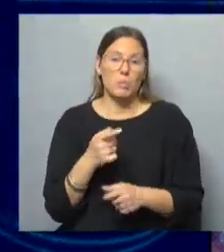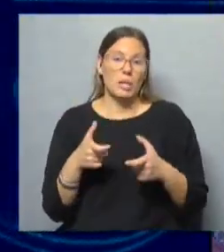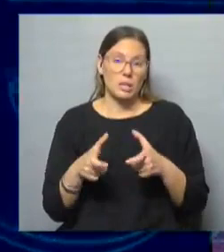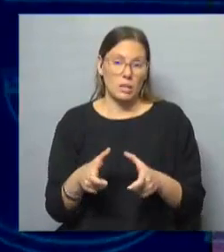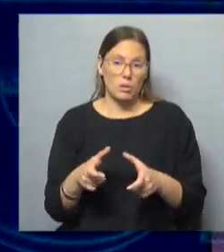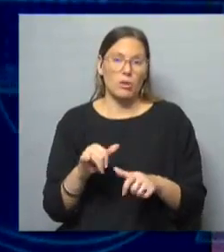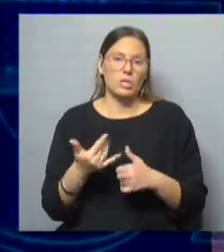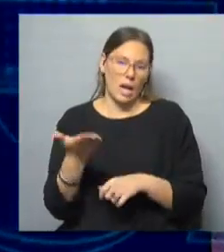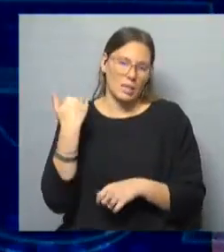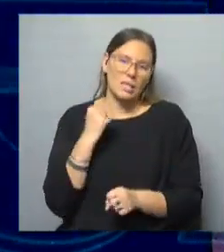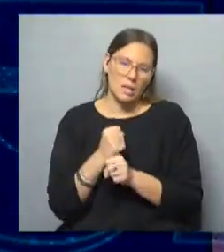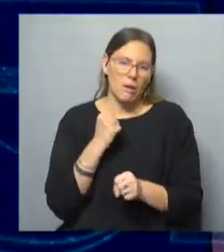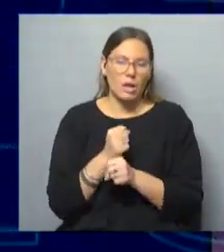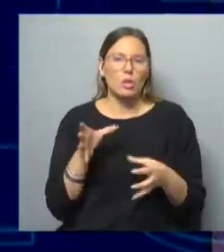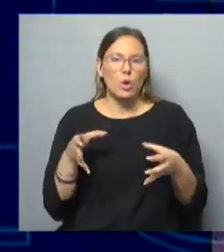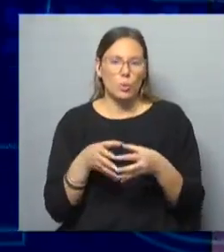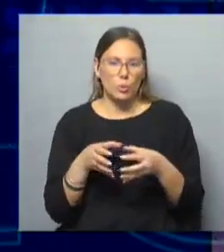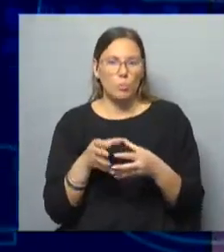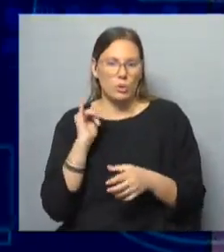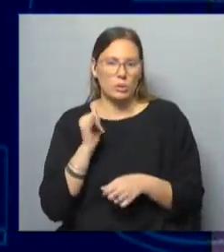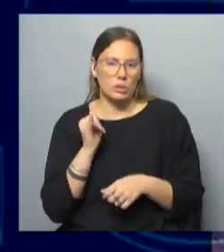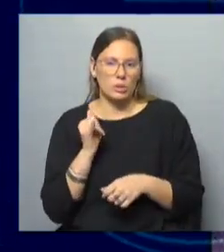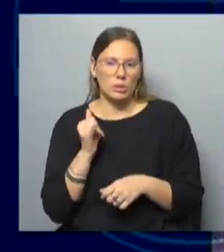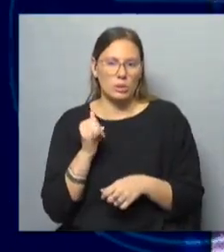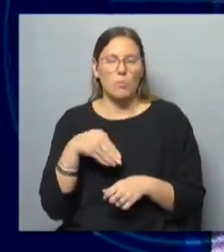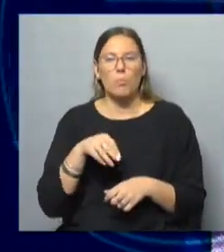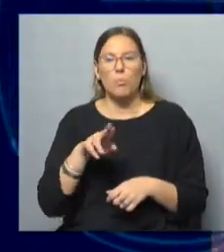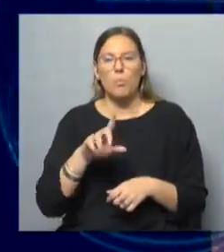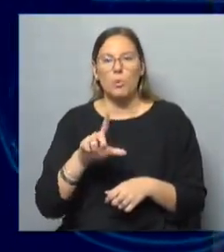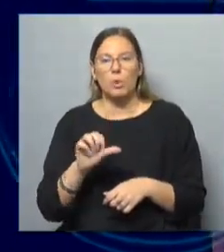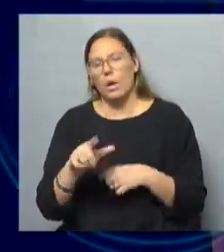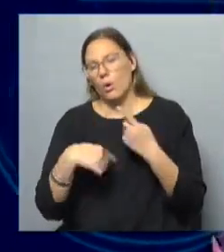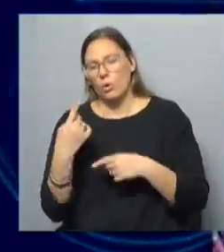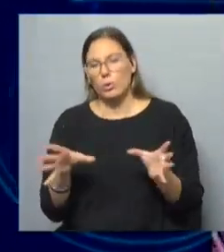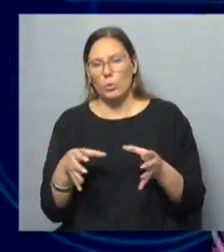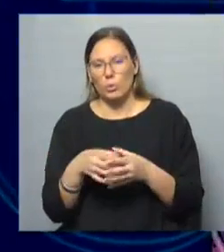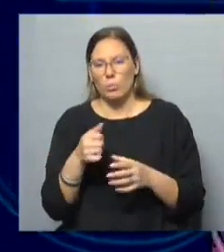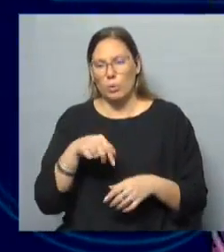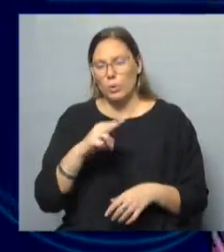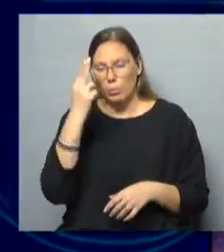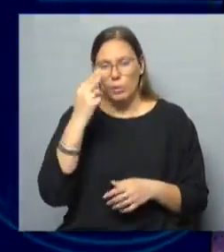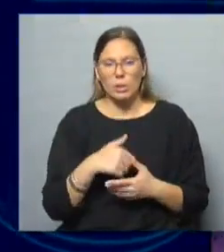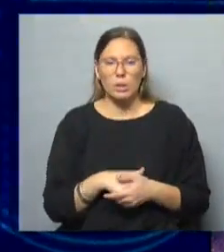aunque venía ya trabajando en banda, claro, con bandas, como los Mula, y bueno, como tantas bandas legendarias del Uruguay.